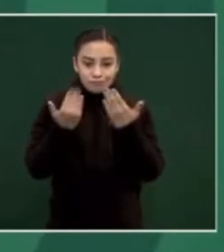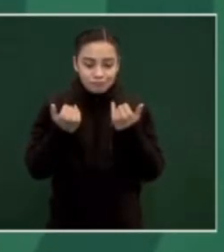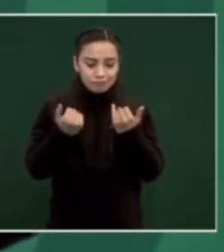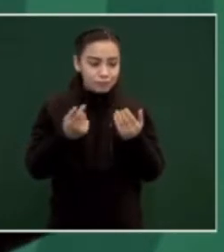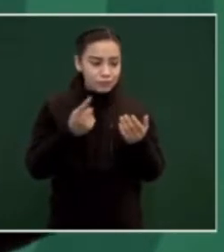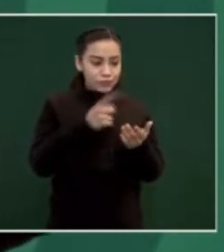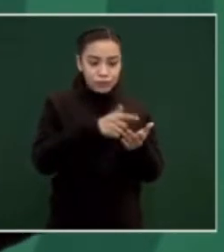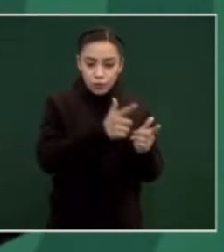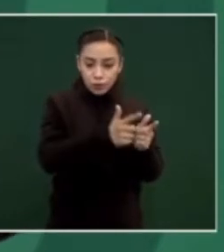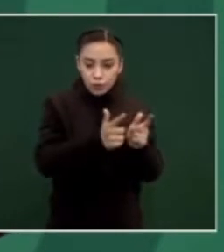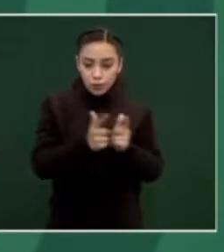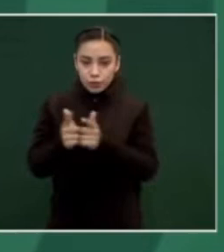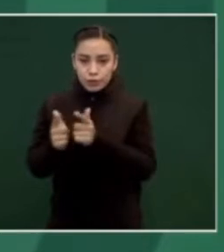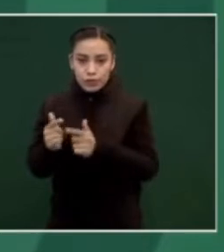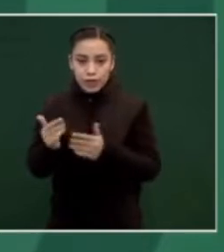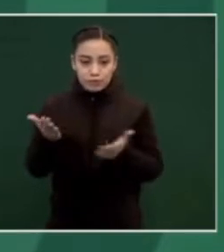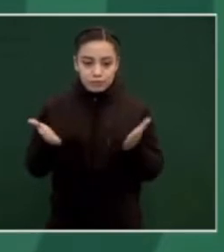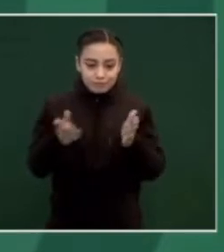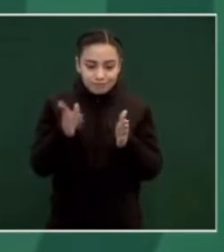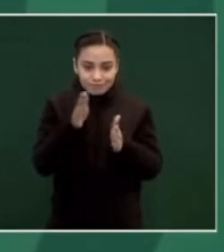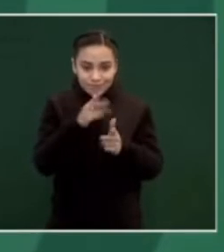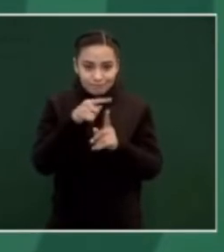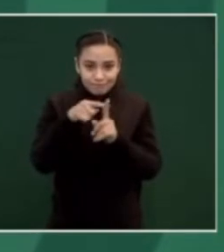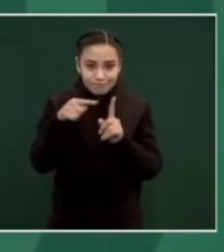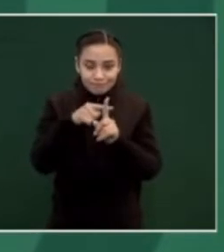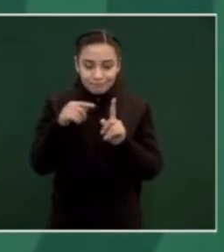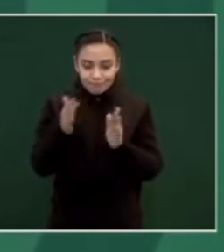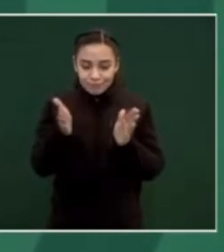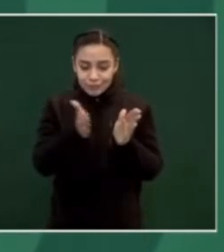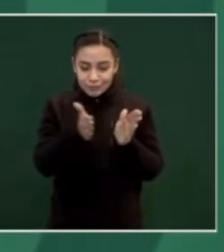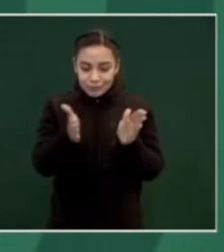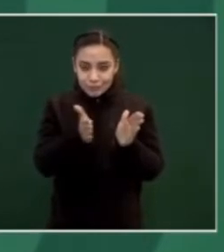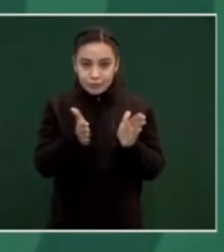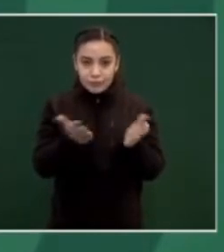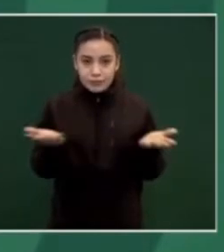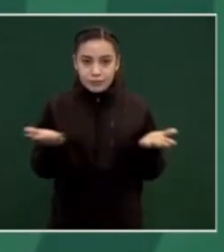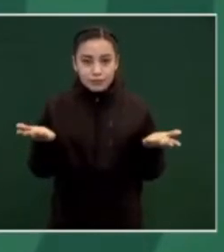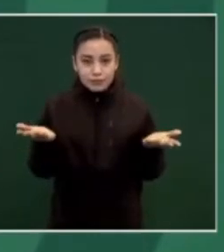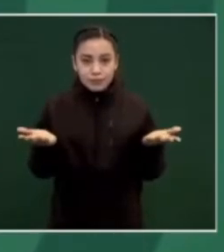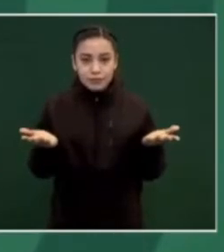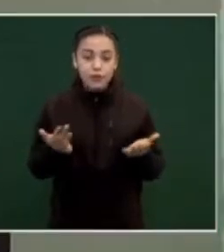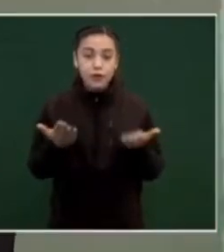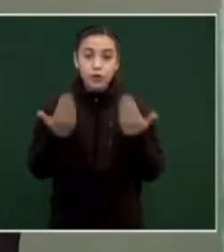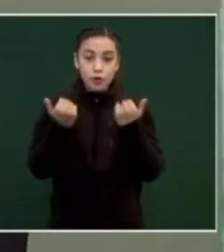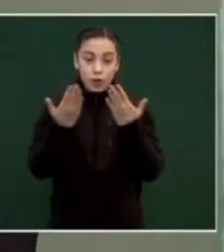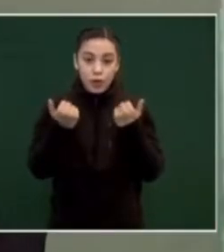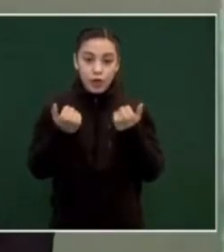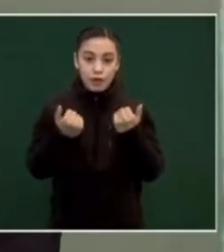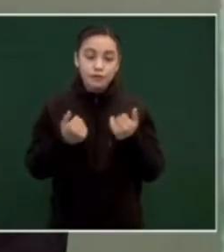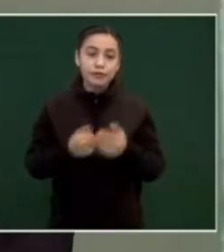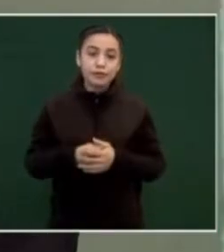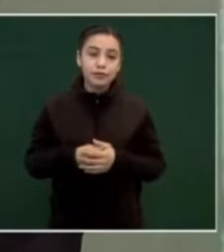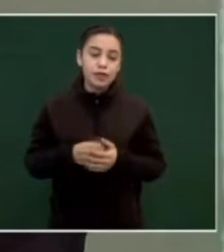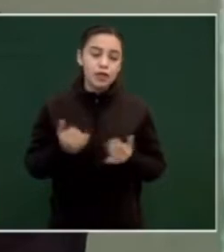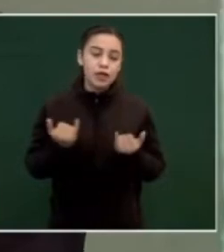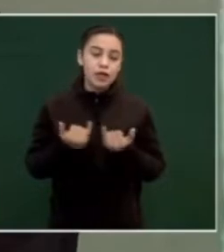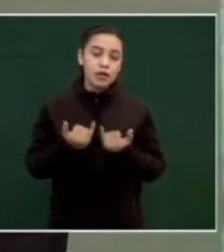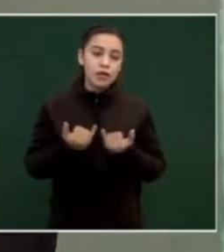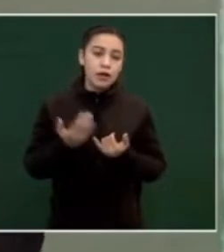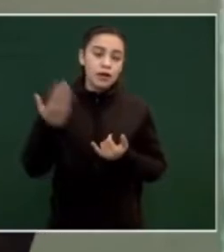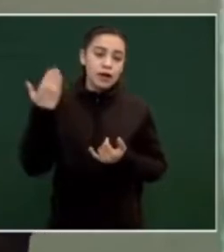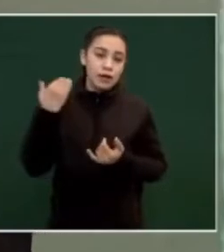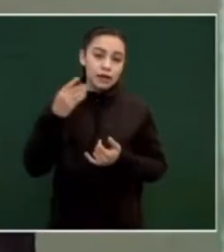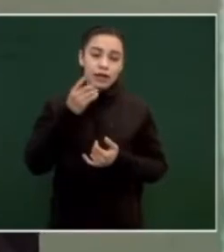medias cintas conocí a juan álvarez esta nieta está muy angosta